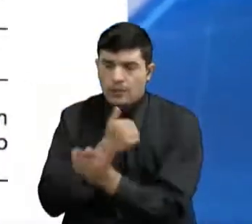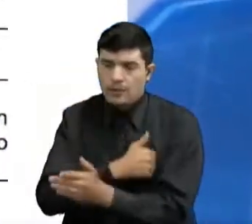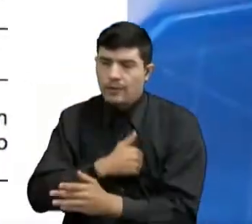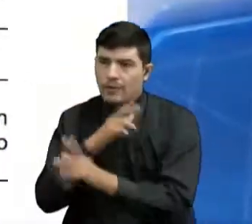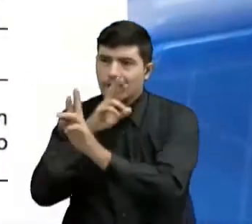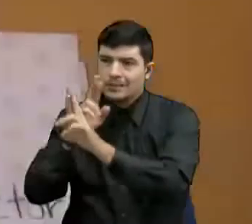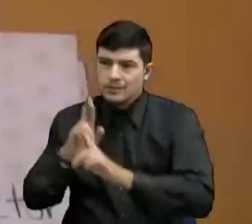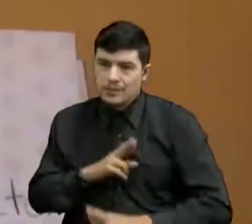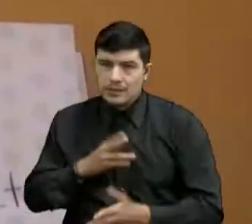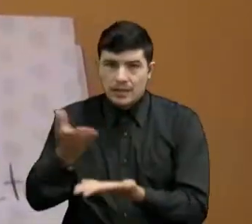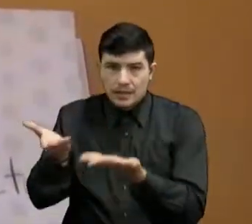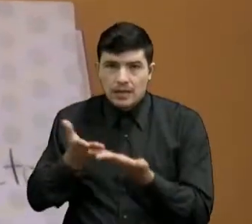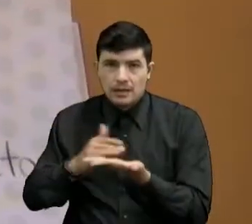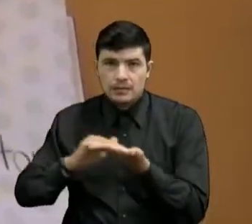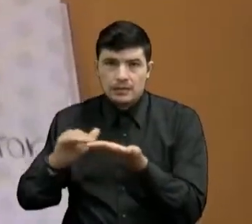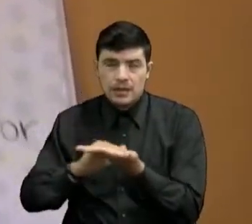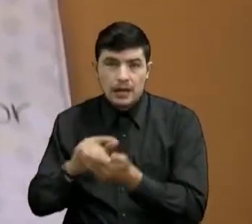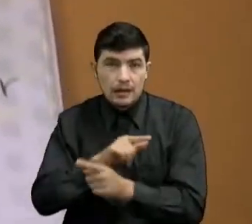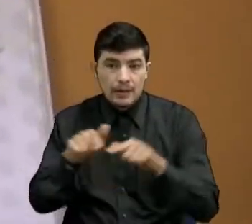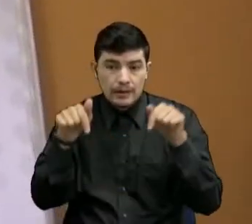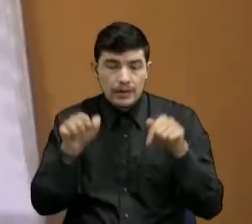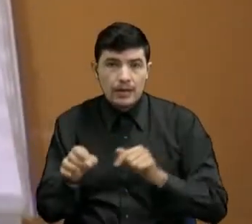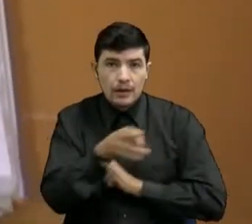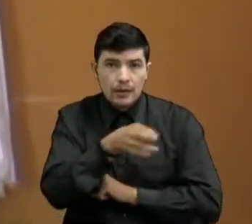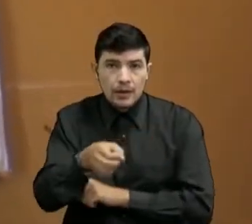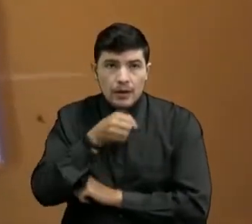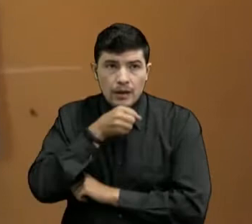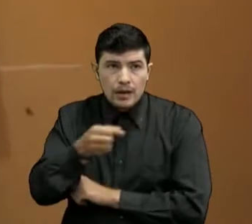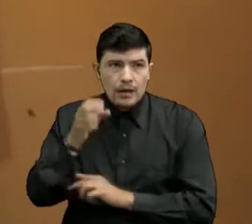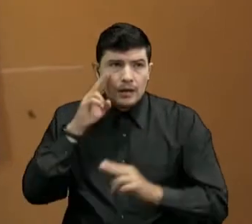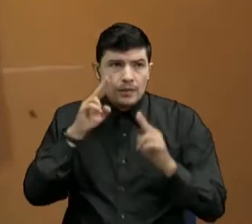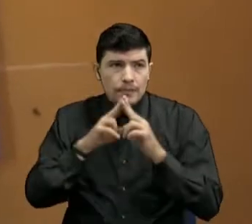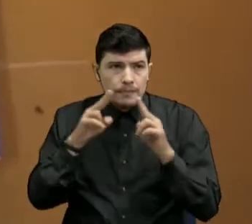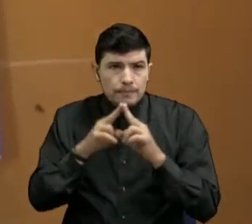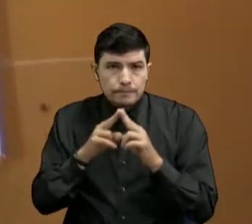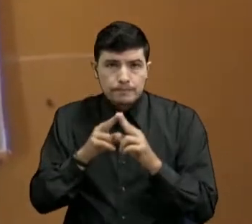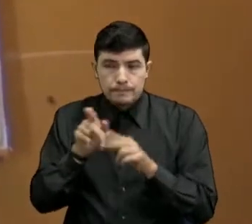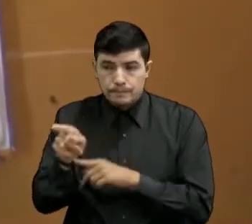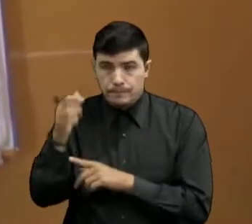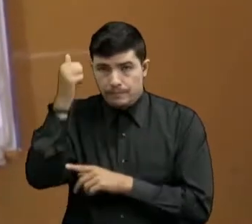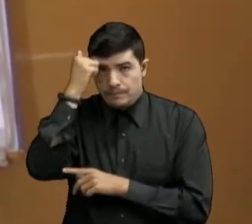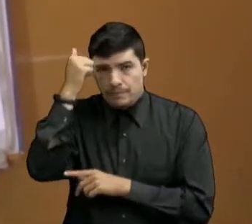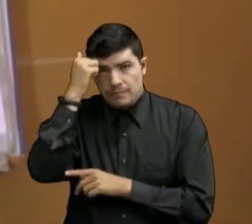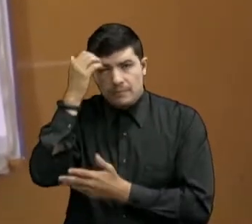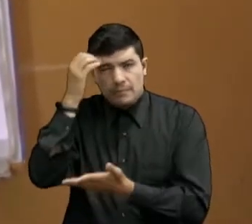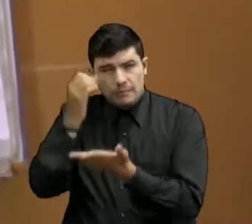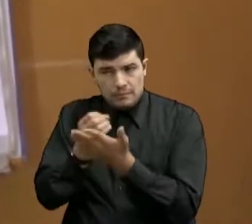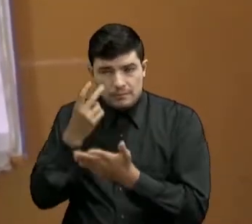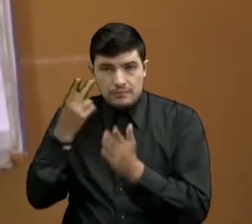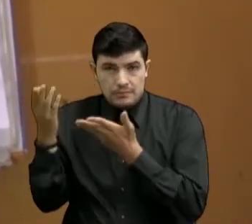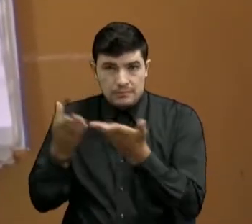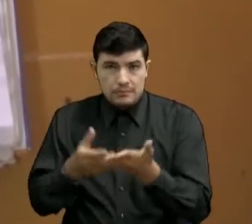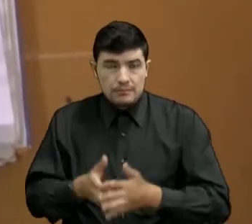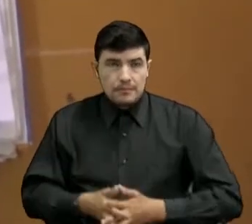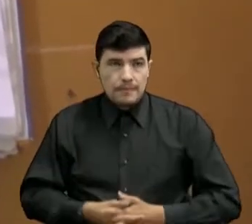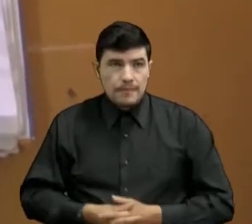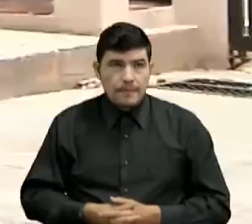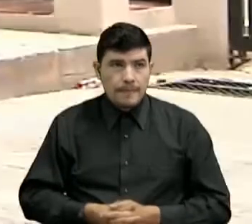una solución. Sin embargo, Oriente Noticias evidenció la reacción de los docentes ante la inquietud de los